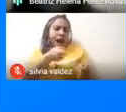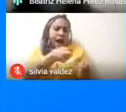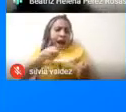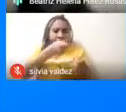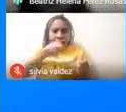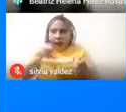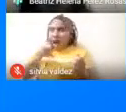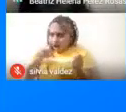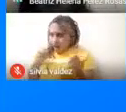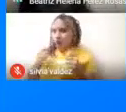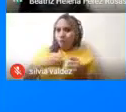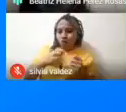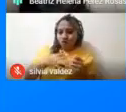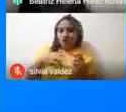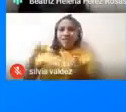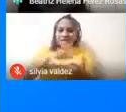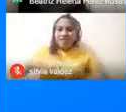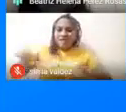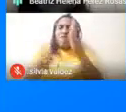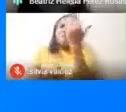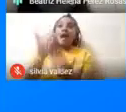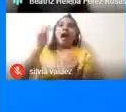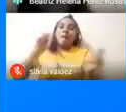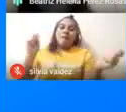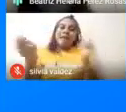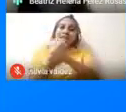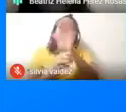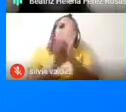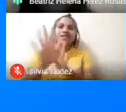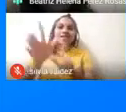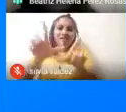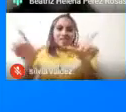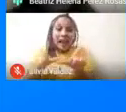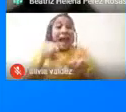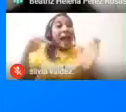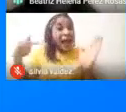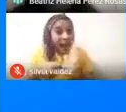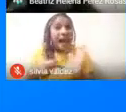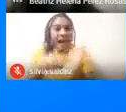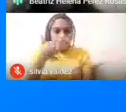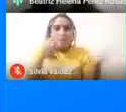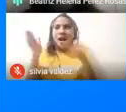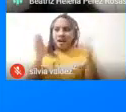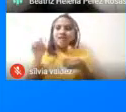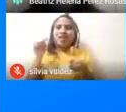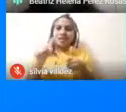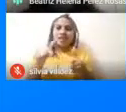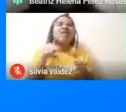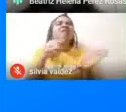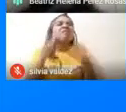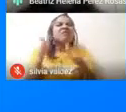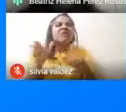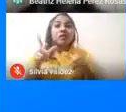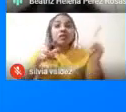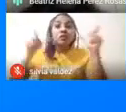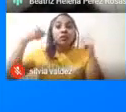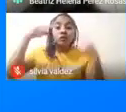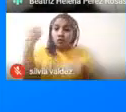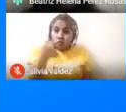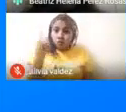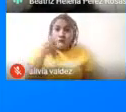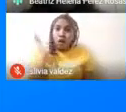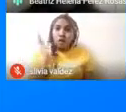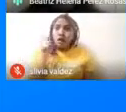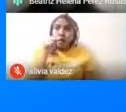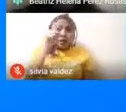oportunidades para el territorio, ¿cierto? Entonces, eso hace parte de esa planificación. La planificación turística no solamente